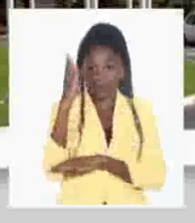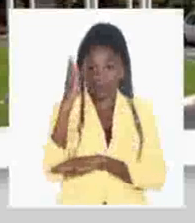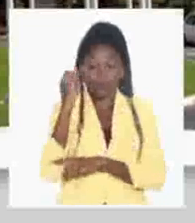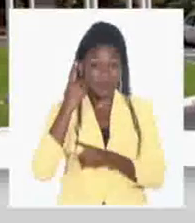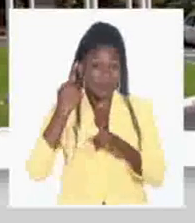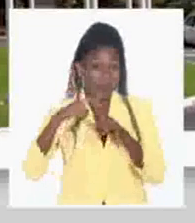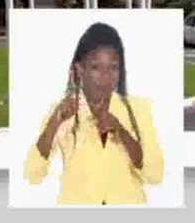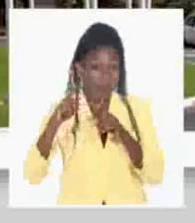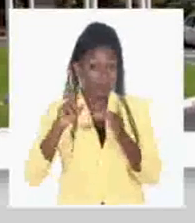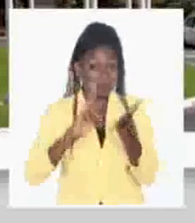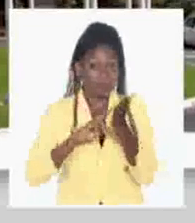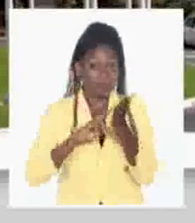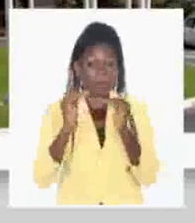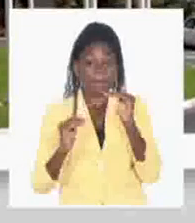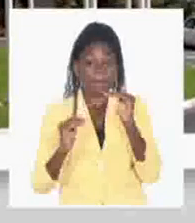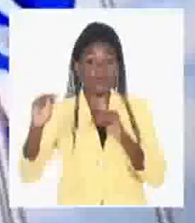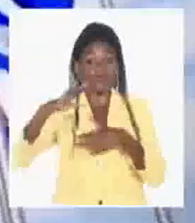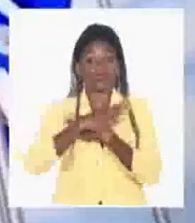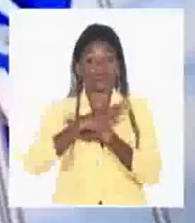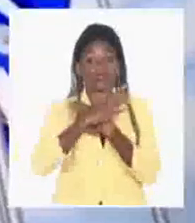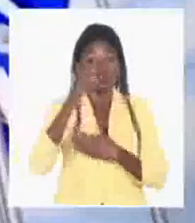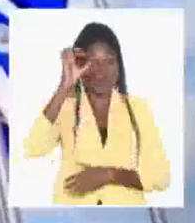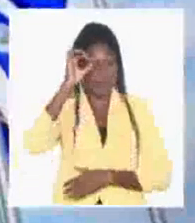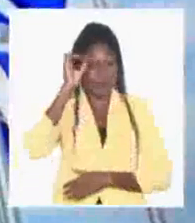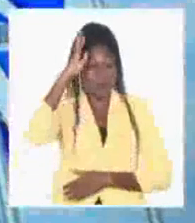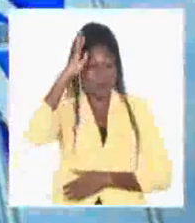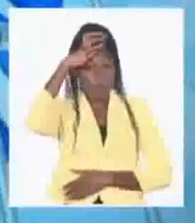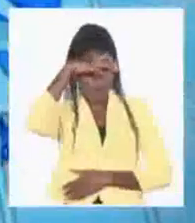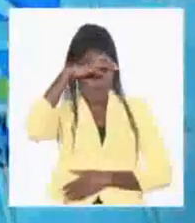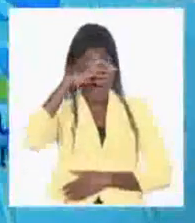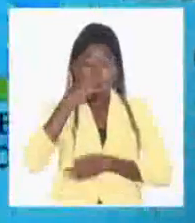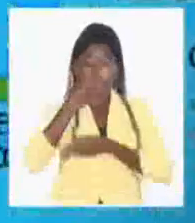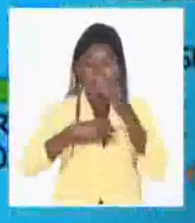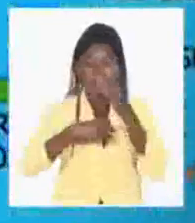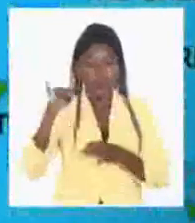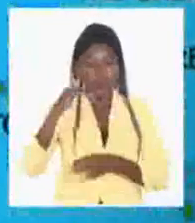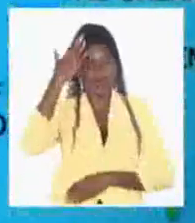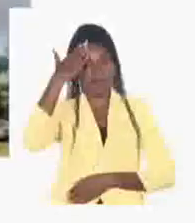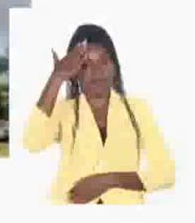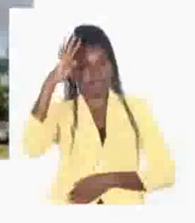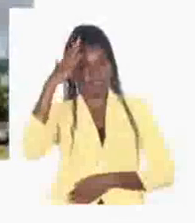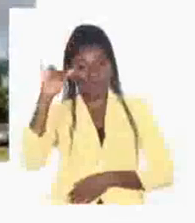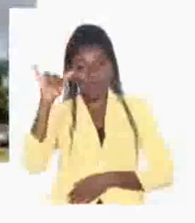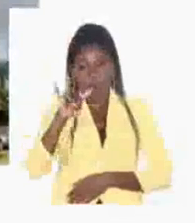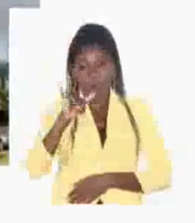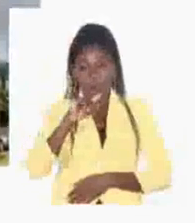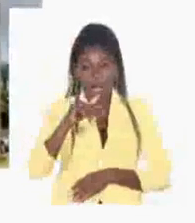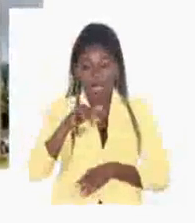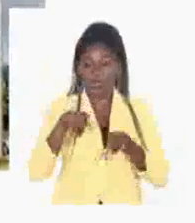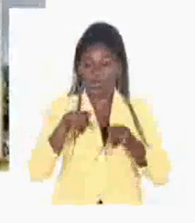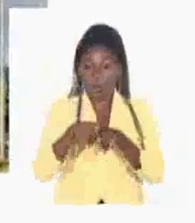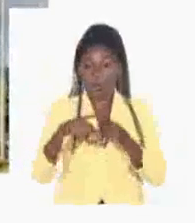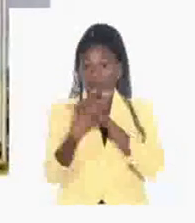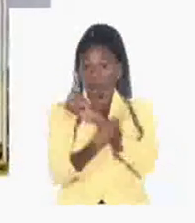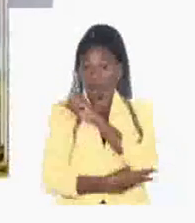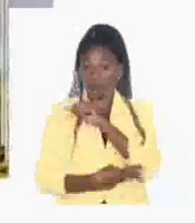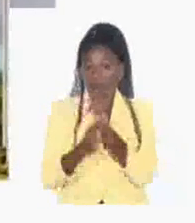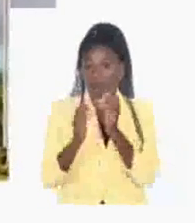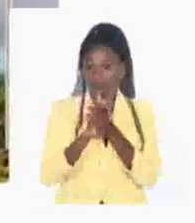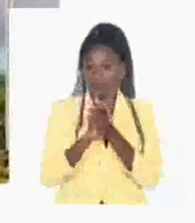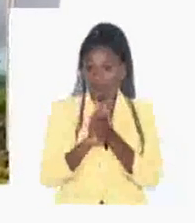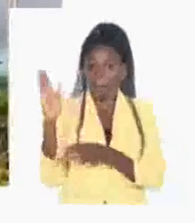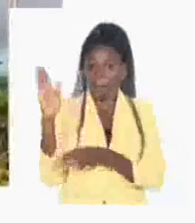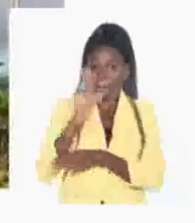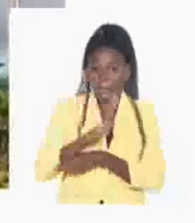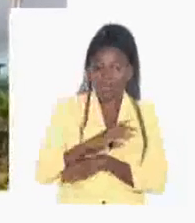del buró político y ministro de relaciones exteriores Bruno Rodríguez parrilla felicitó también a las naciones hermanas caribeñas que arriban al